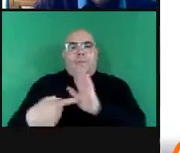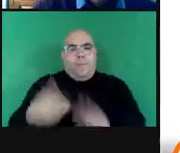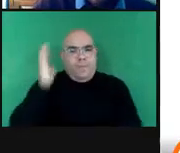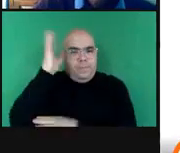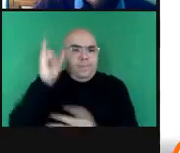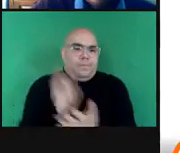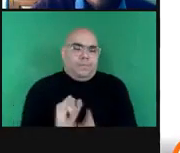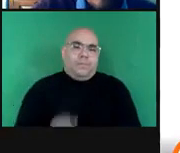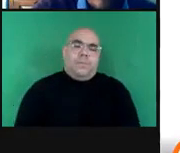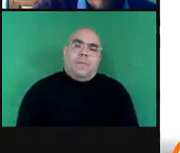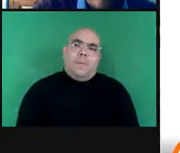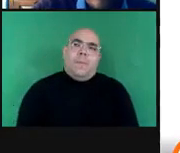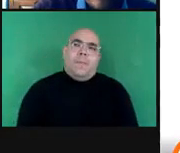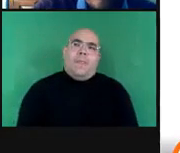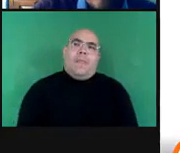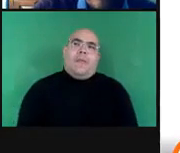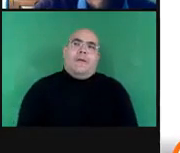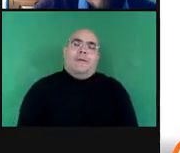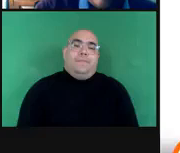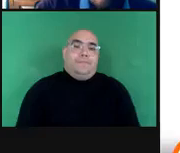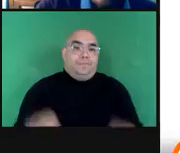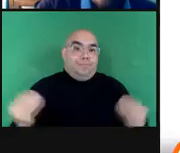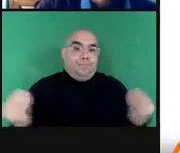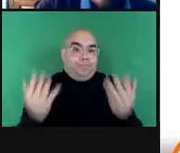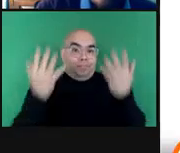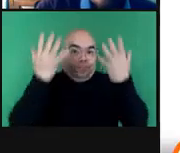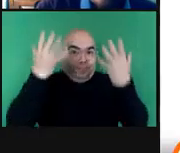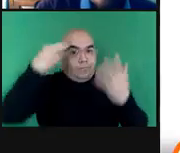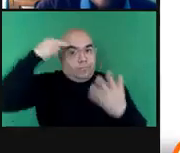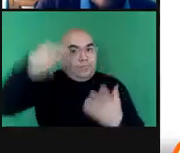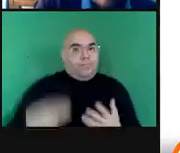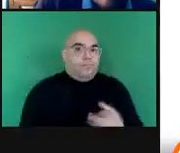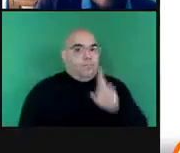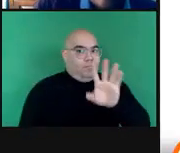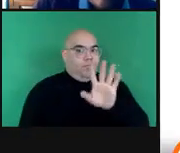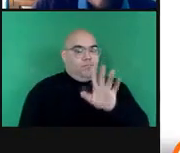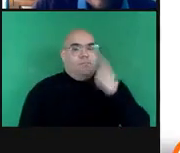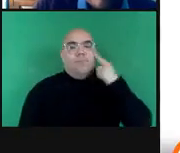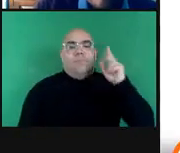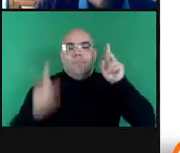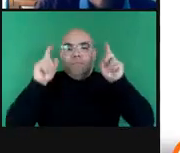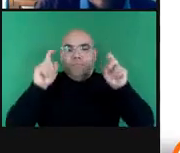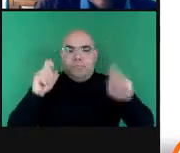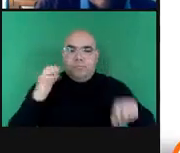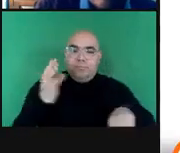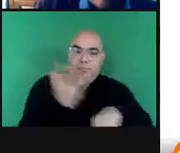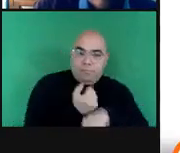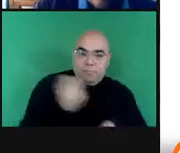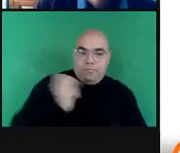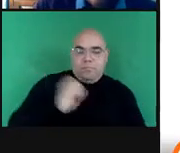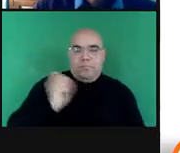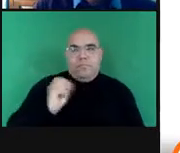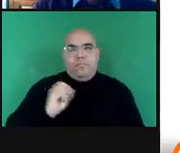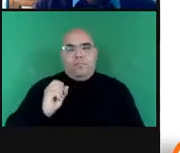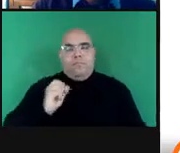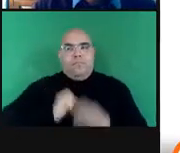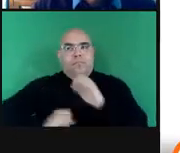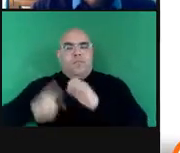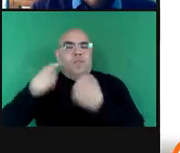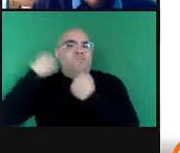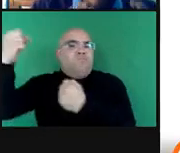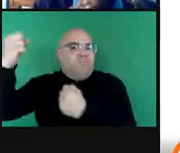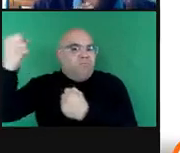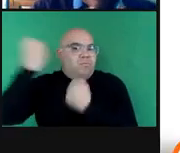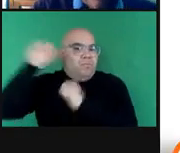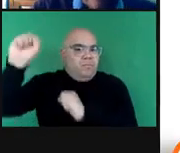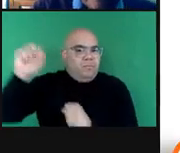Más allá de su valor histórico, el gran problema siempre se habla es si es arte o vandalismo, lo que se habla ahora. Y